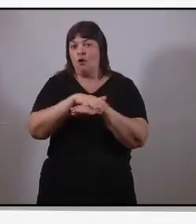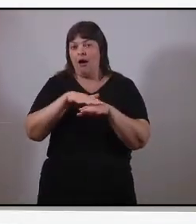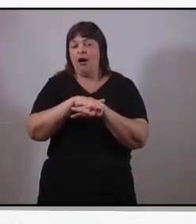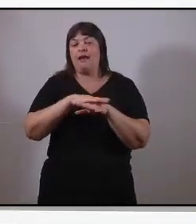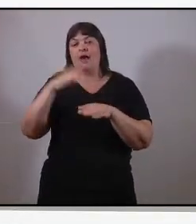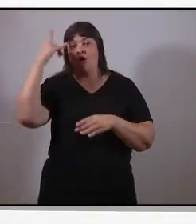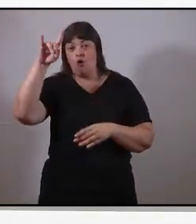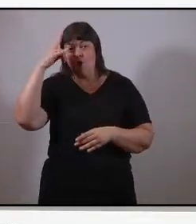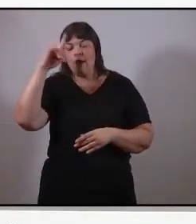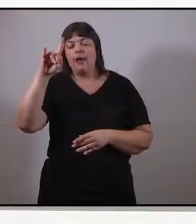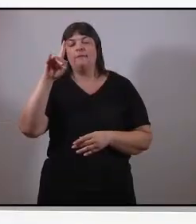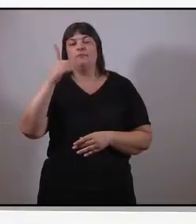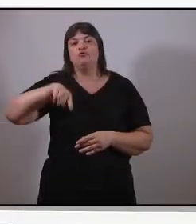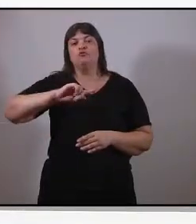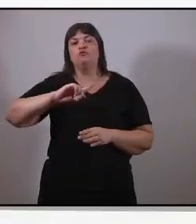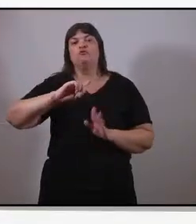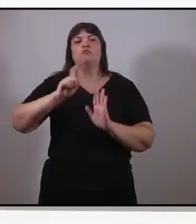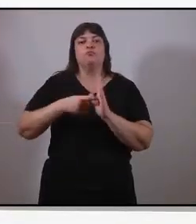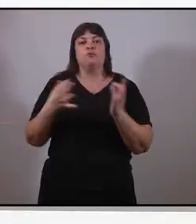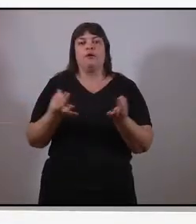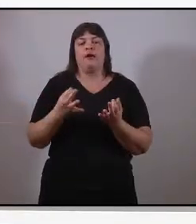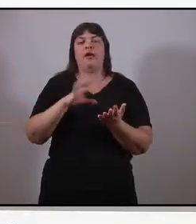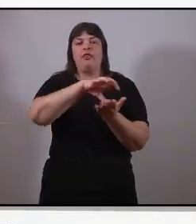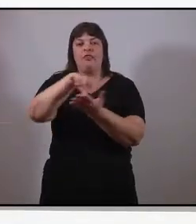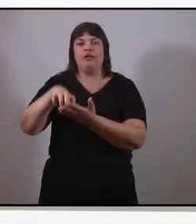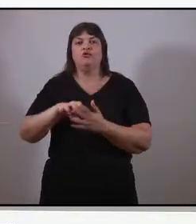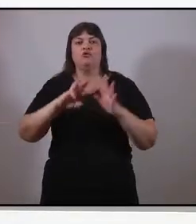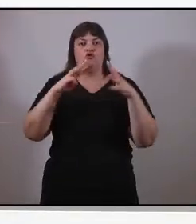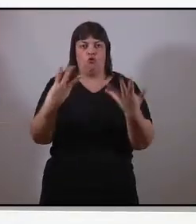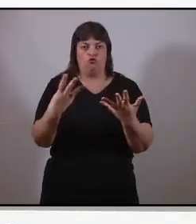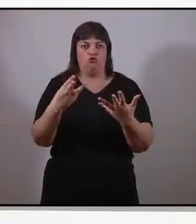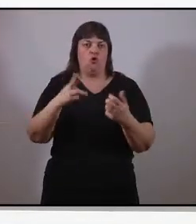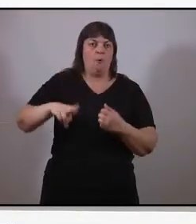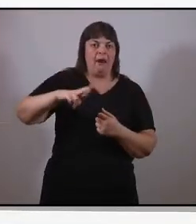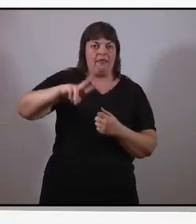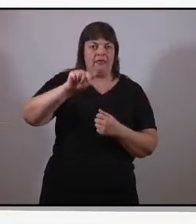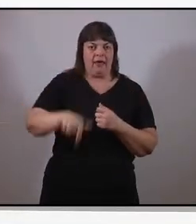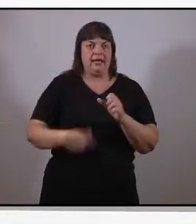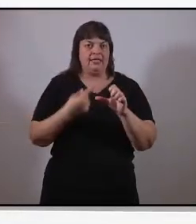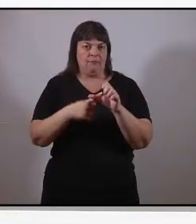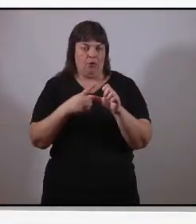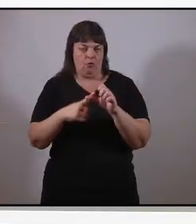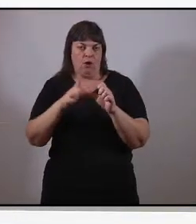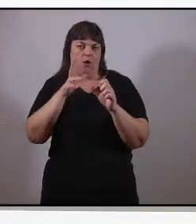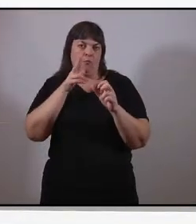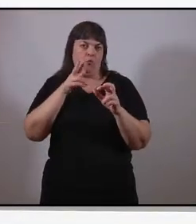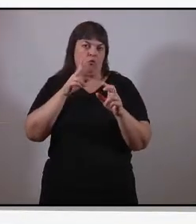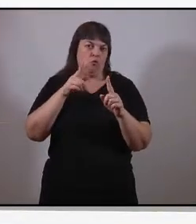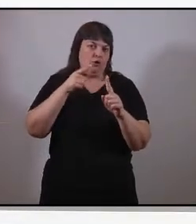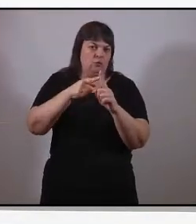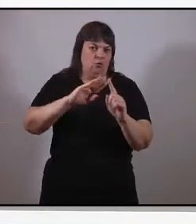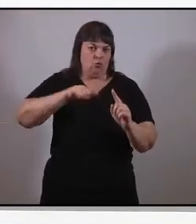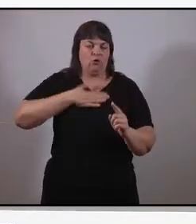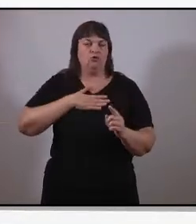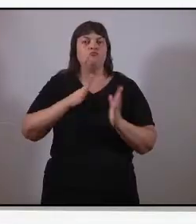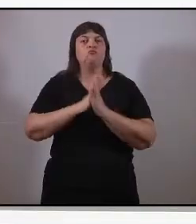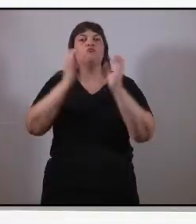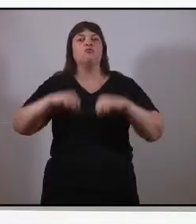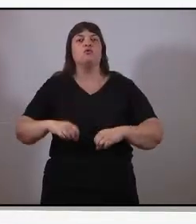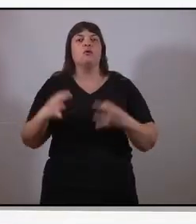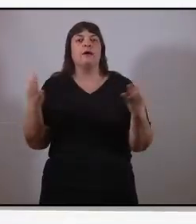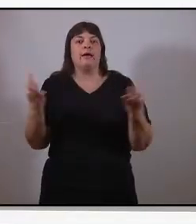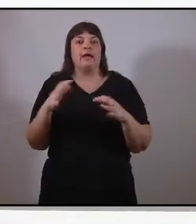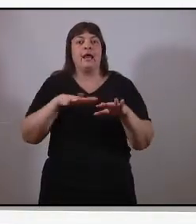Coria, completamos los 8 centros de convalecencia previstos en Extremadura. Consolidamos así una